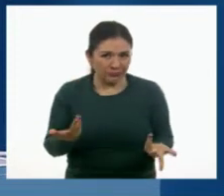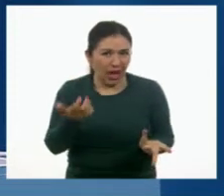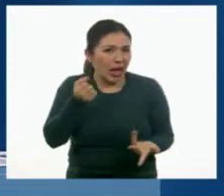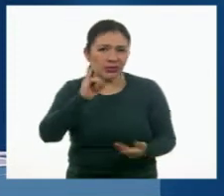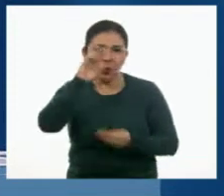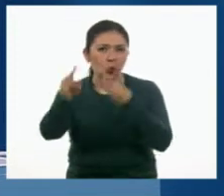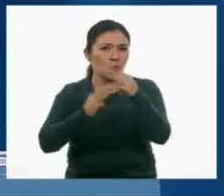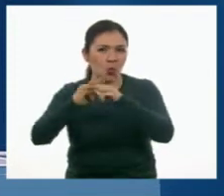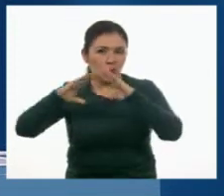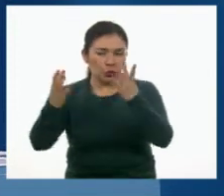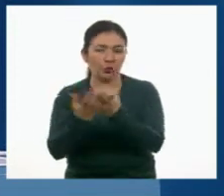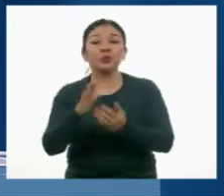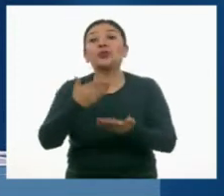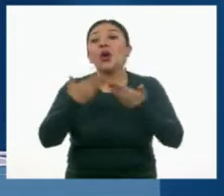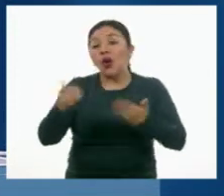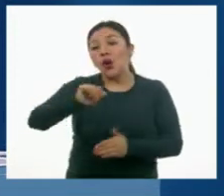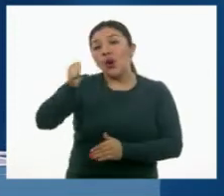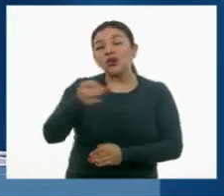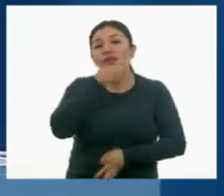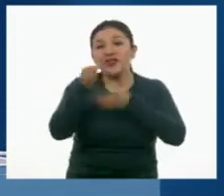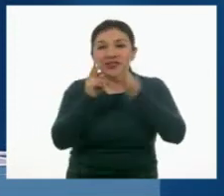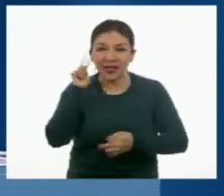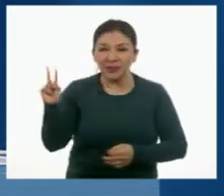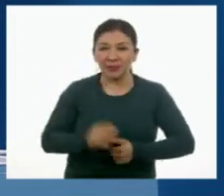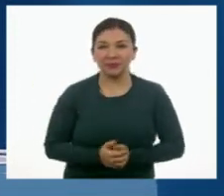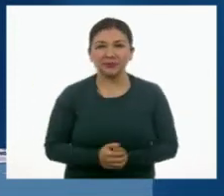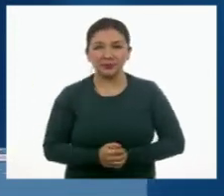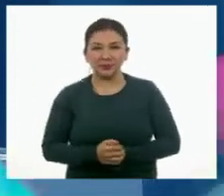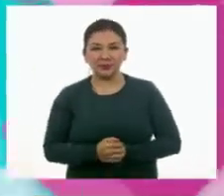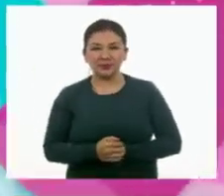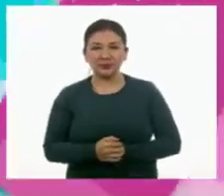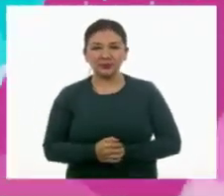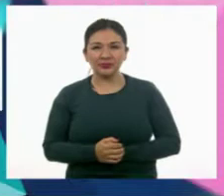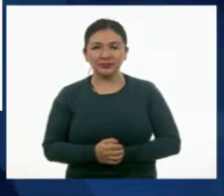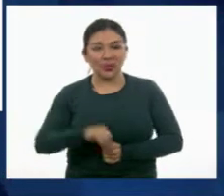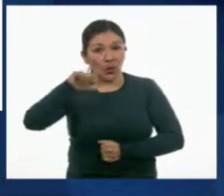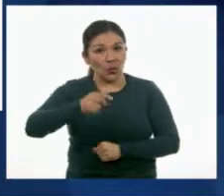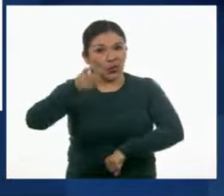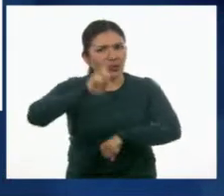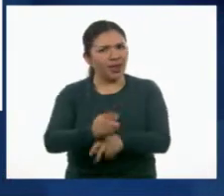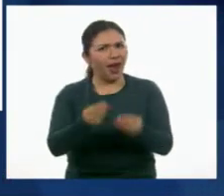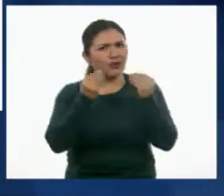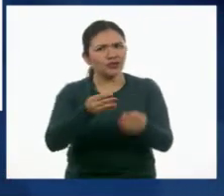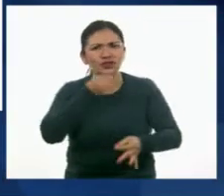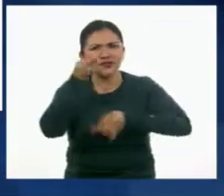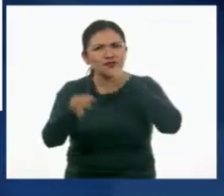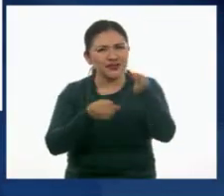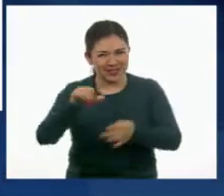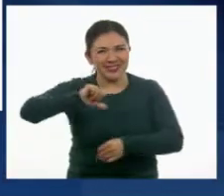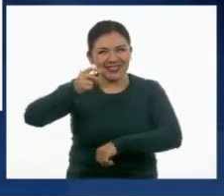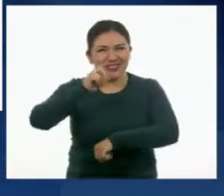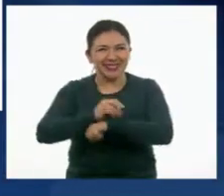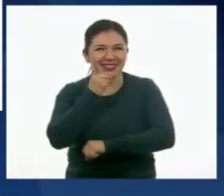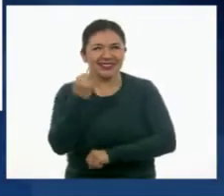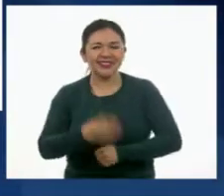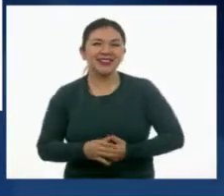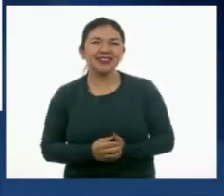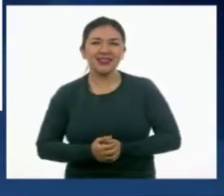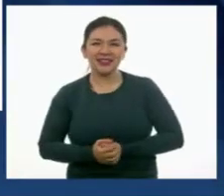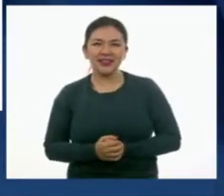mundial. Y vamos con otra nota, María. Ahora estamos llenos de notas en este programa, en esta